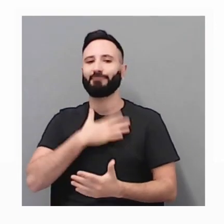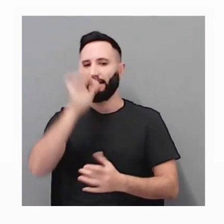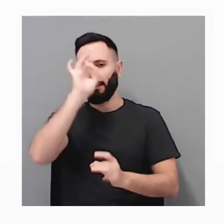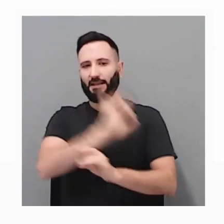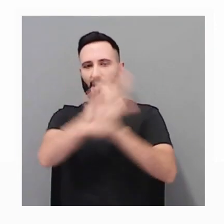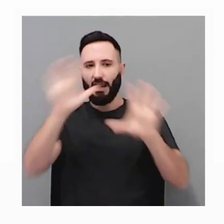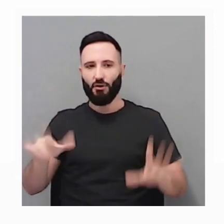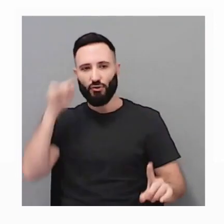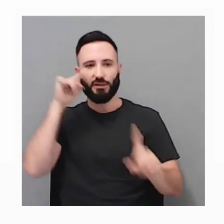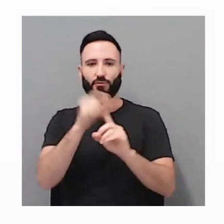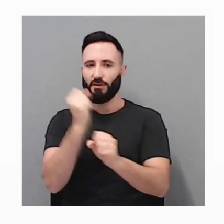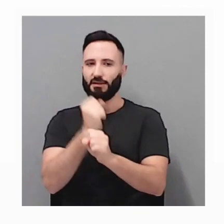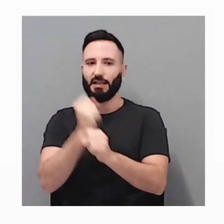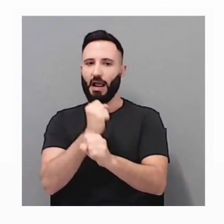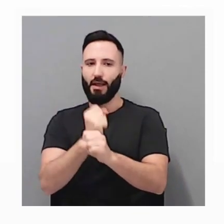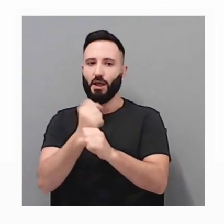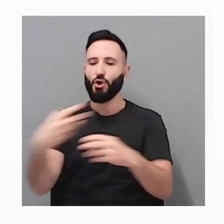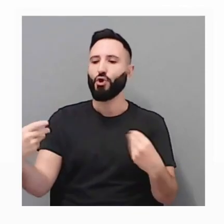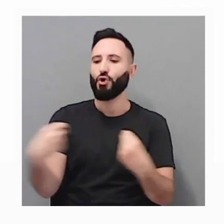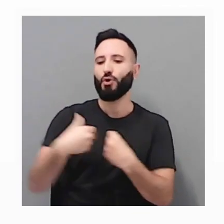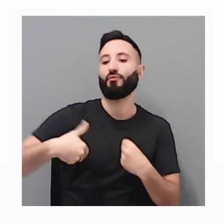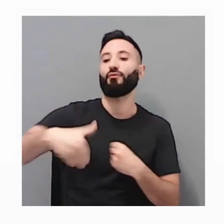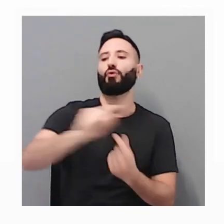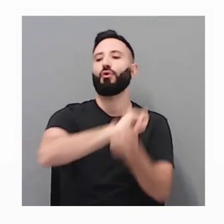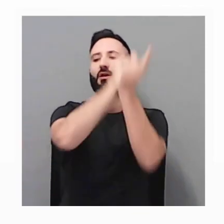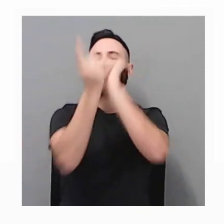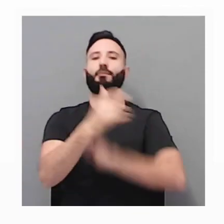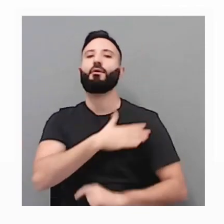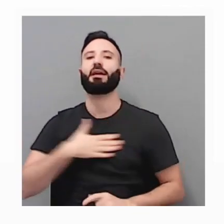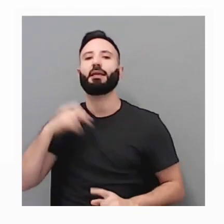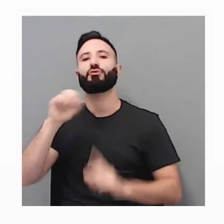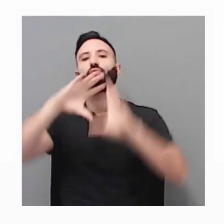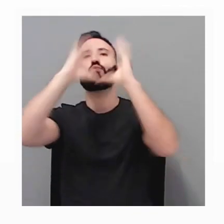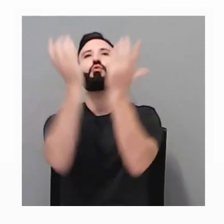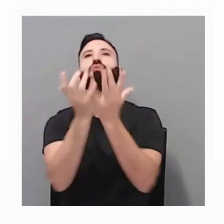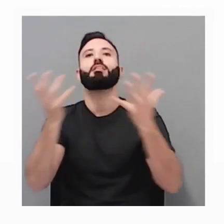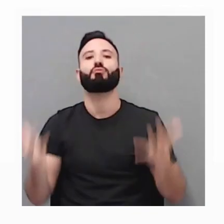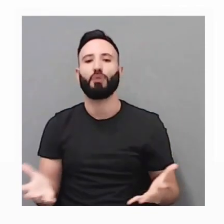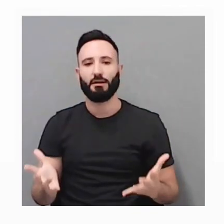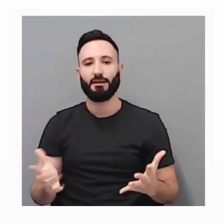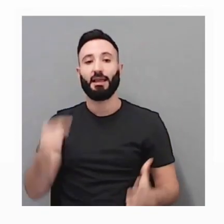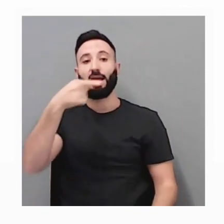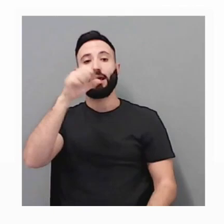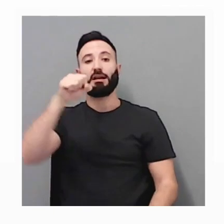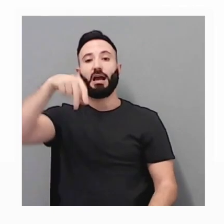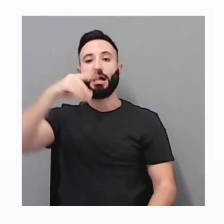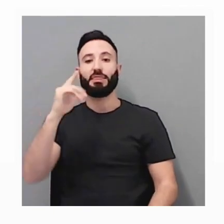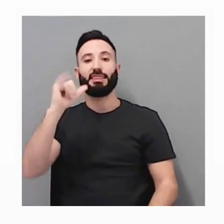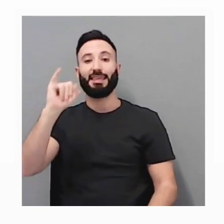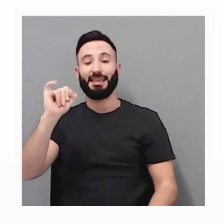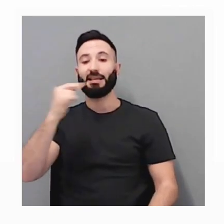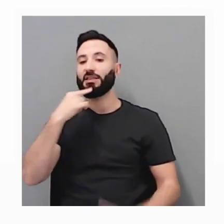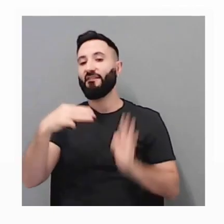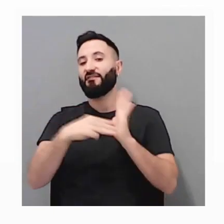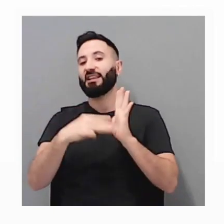trabajar con el cambio que queremos mirar en el mundo. Es Gandhi quien dice esta frase, es muy importante